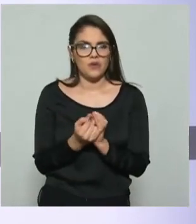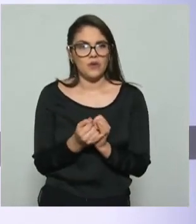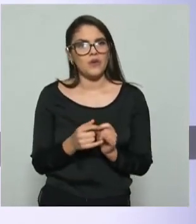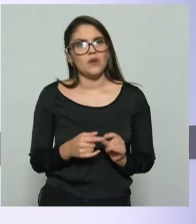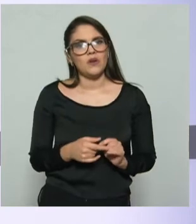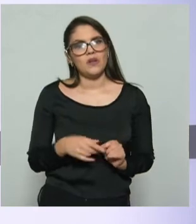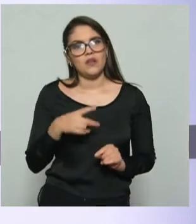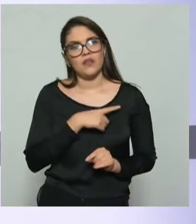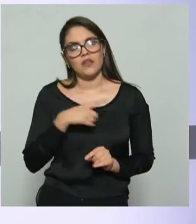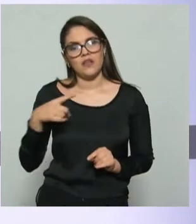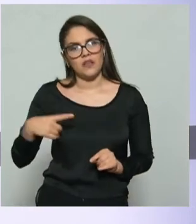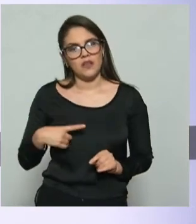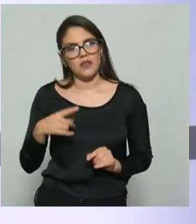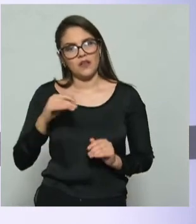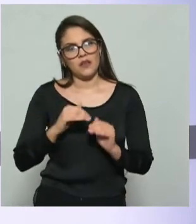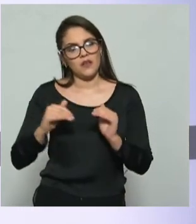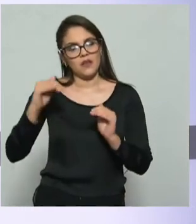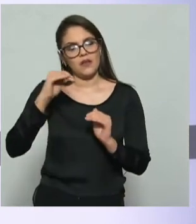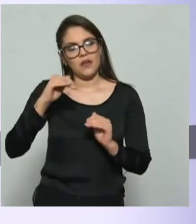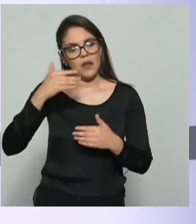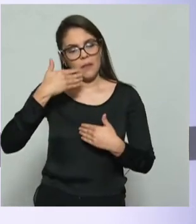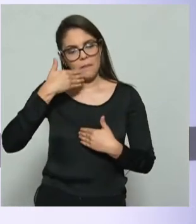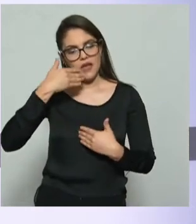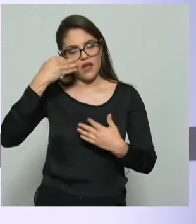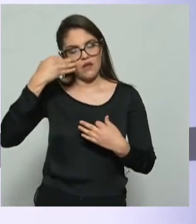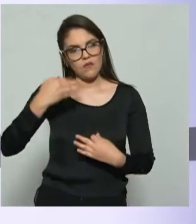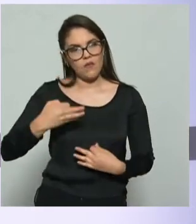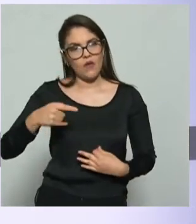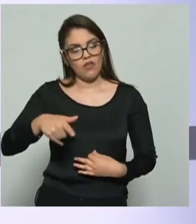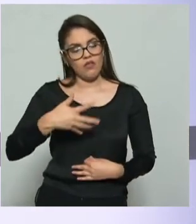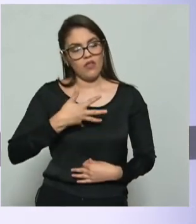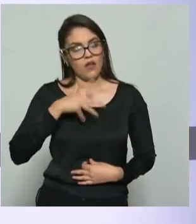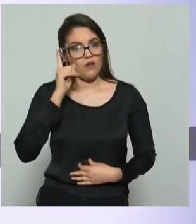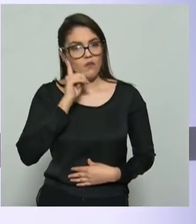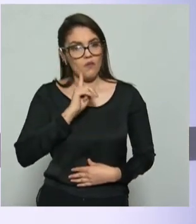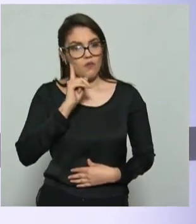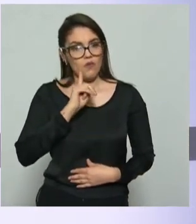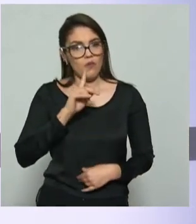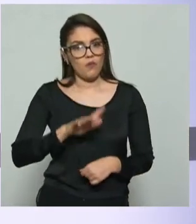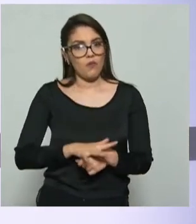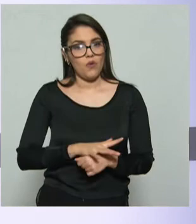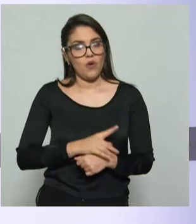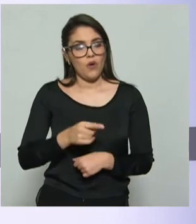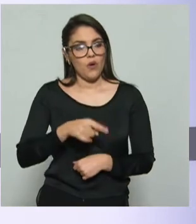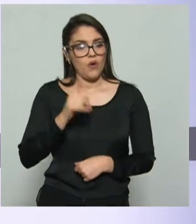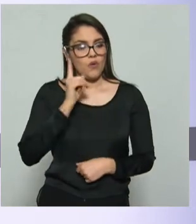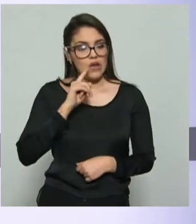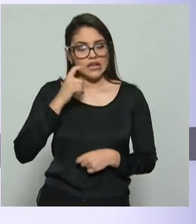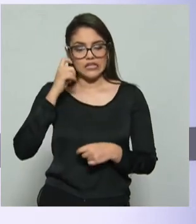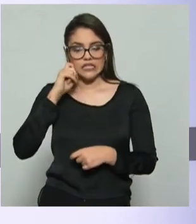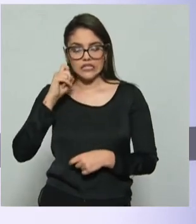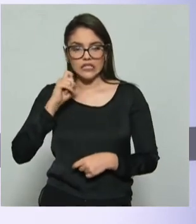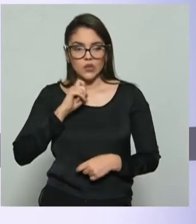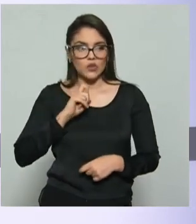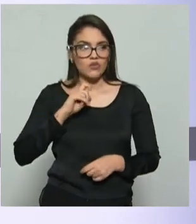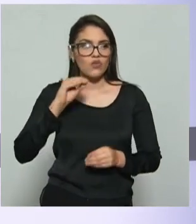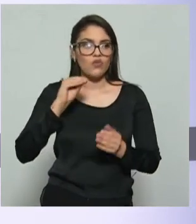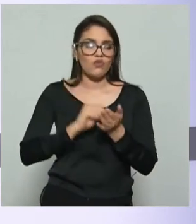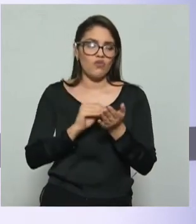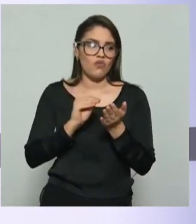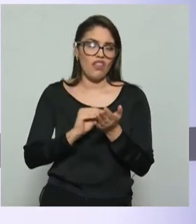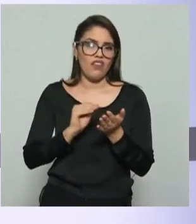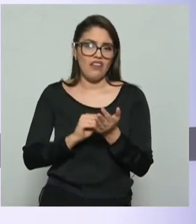diputada, pero no lo tiene por qué afrontar tu familia. Tu familia no es corresponsable de las acciones que tú haces, pero tampoco tiene